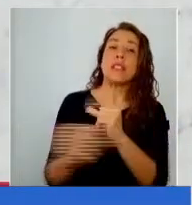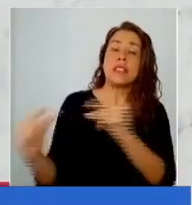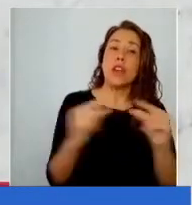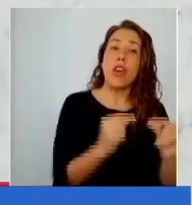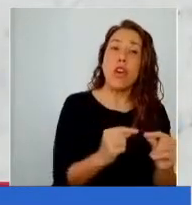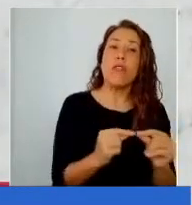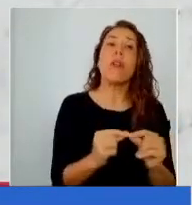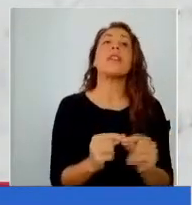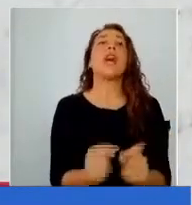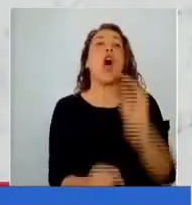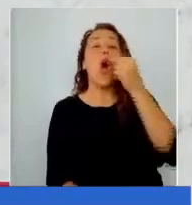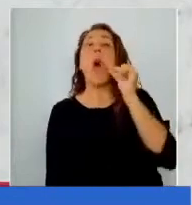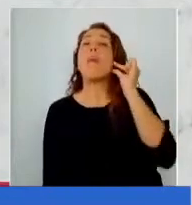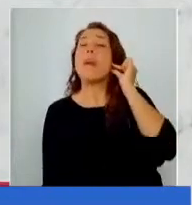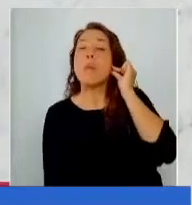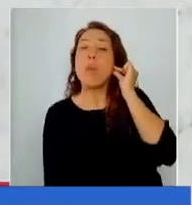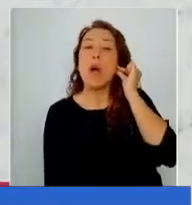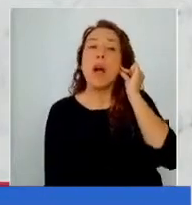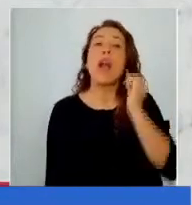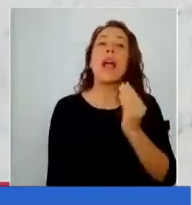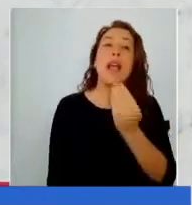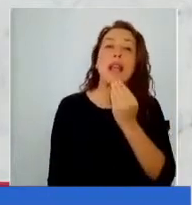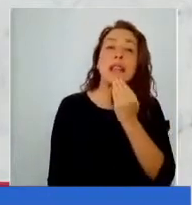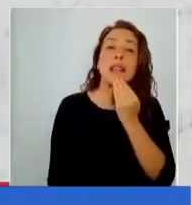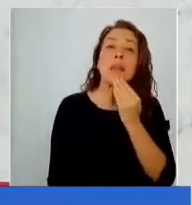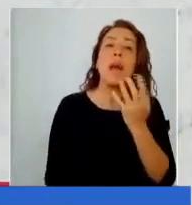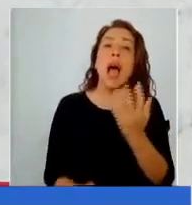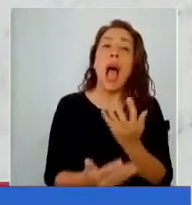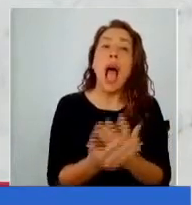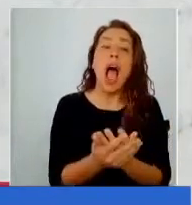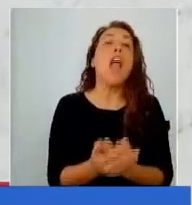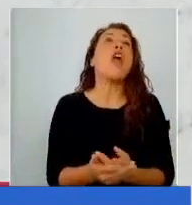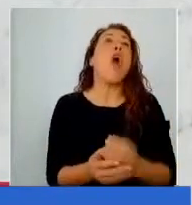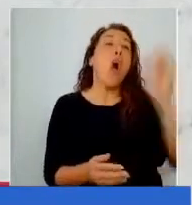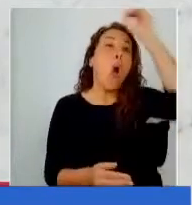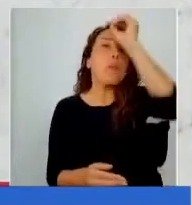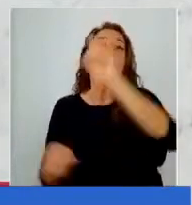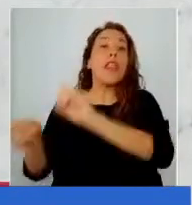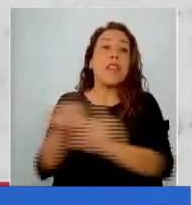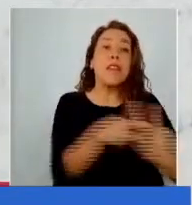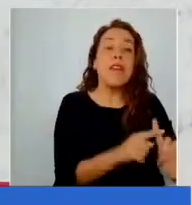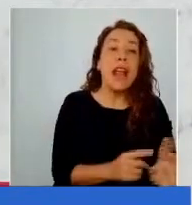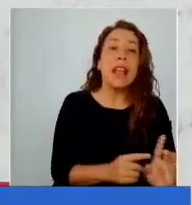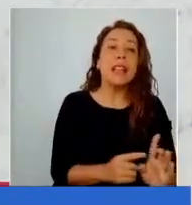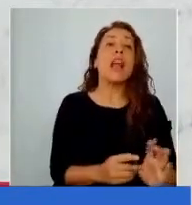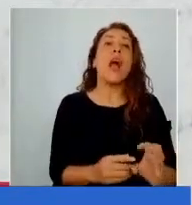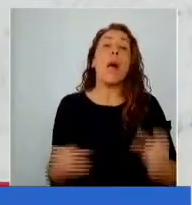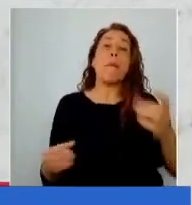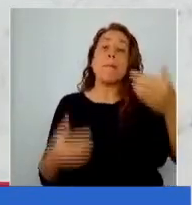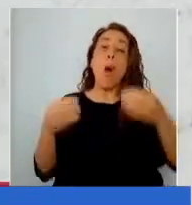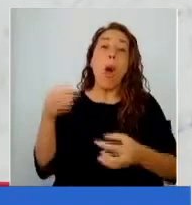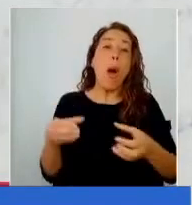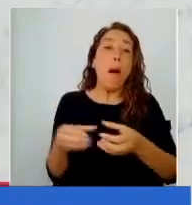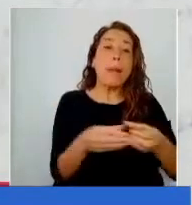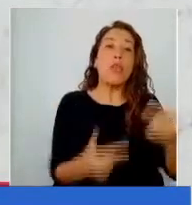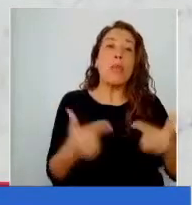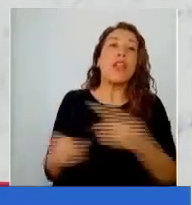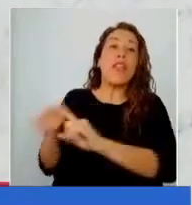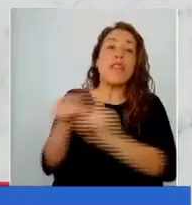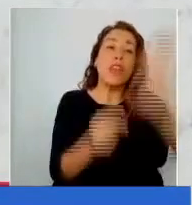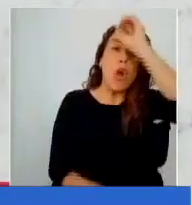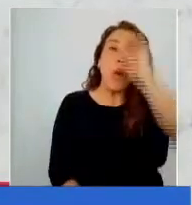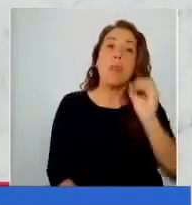y mujeres de incluso puestas corrientes y pensamientos y posiciones políticas pero idéntica vocación y voluntad